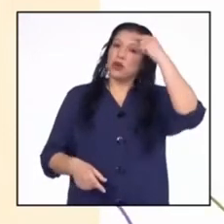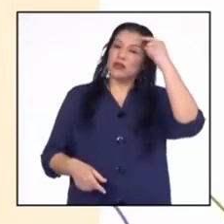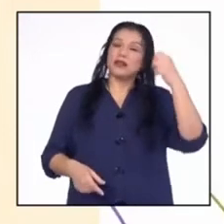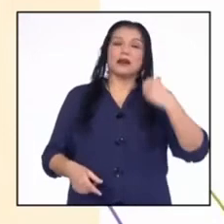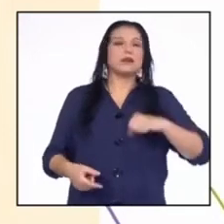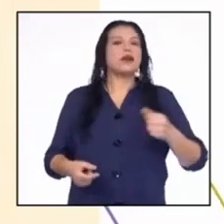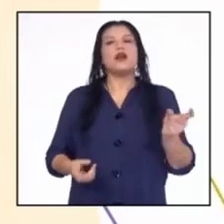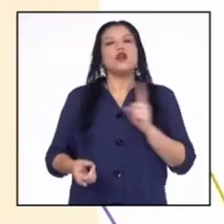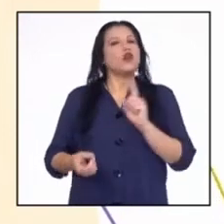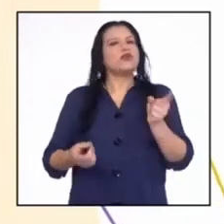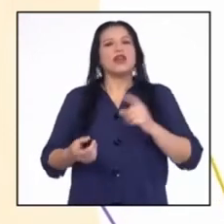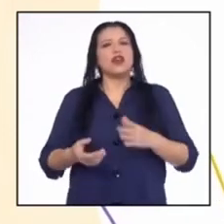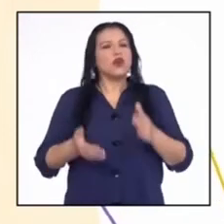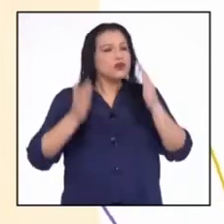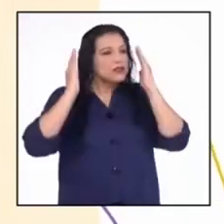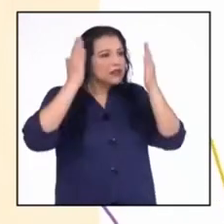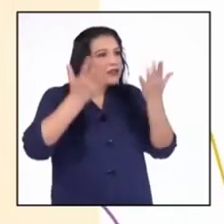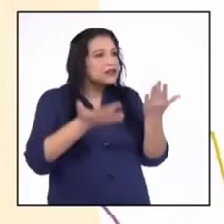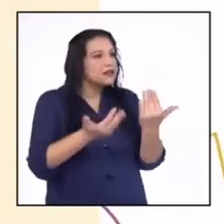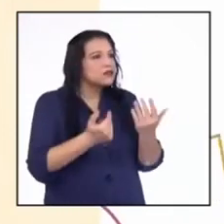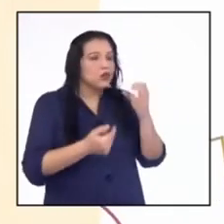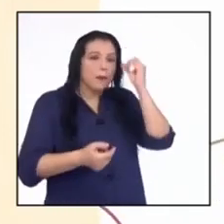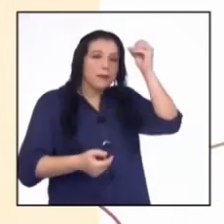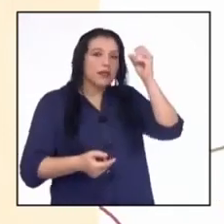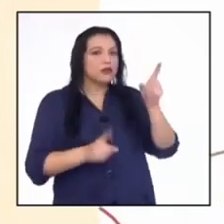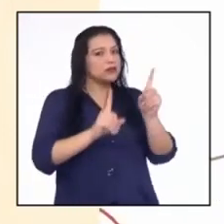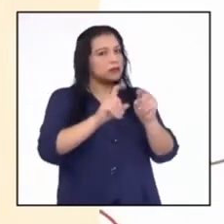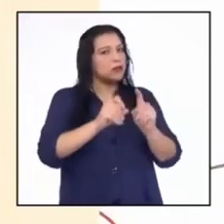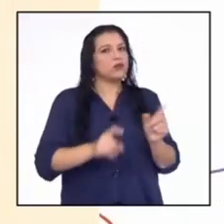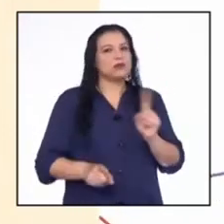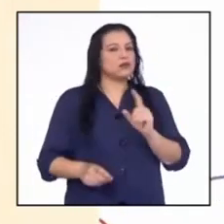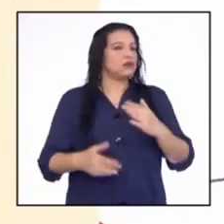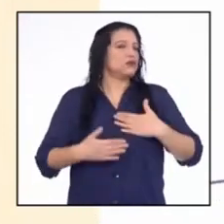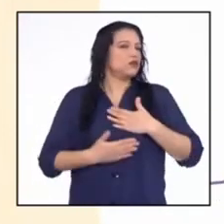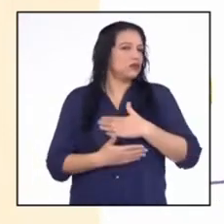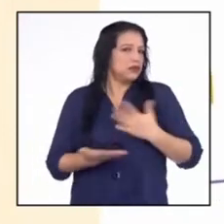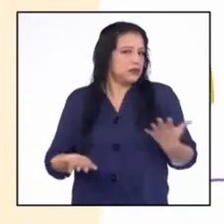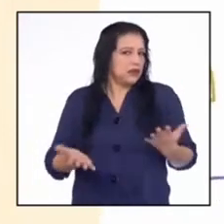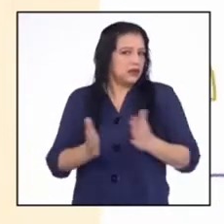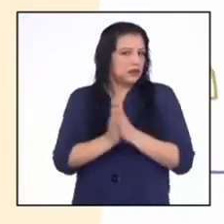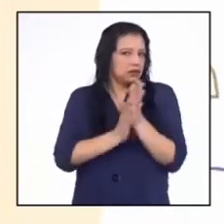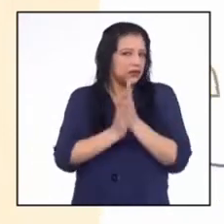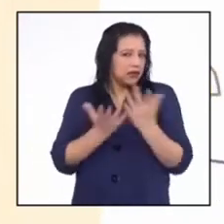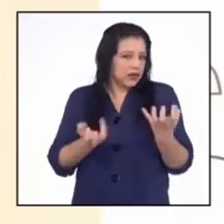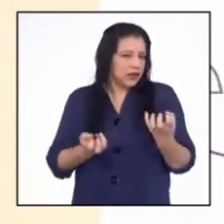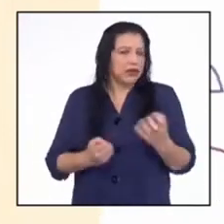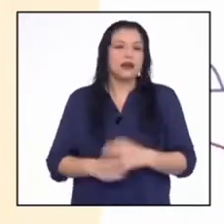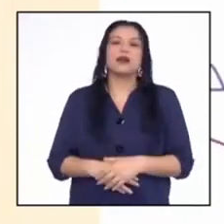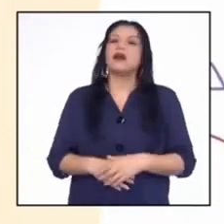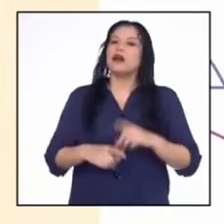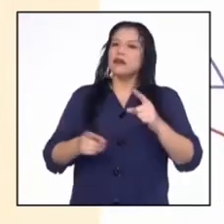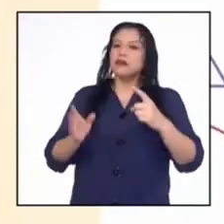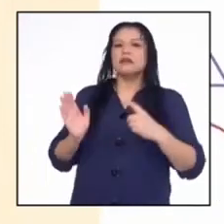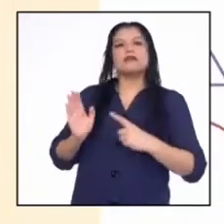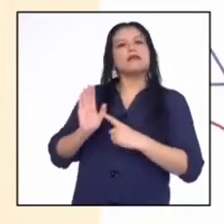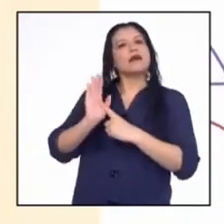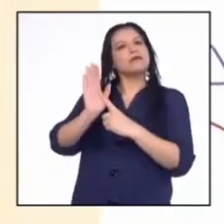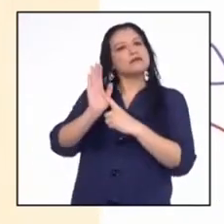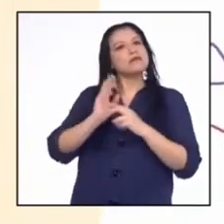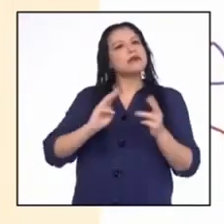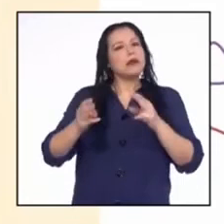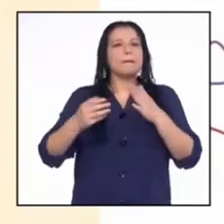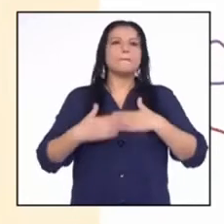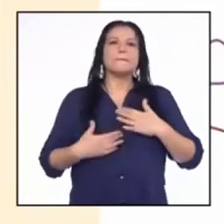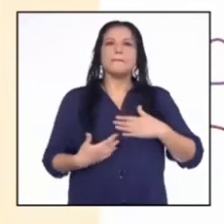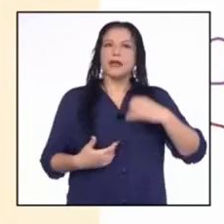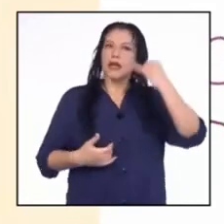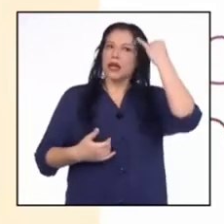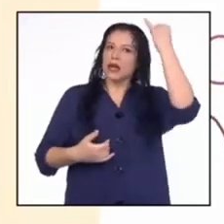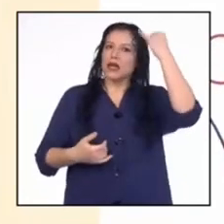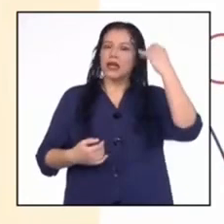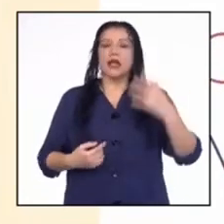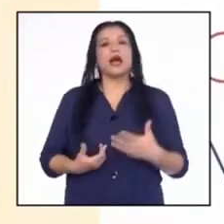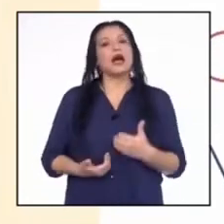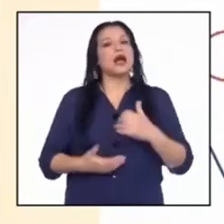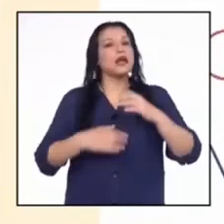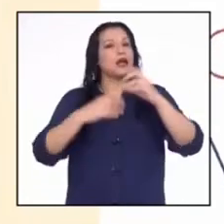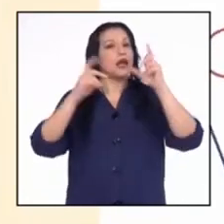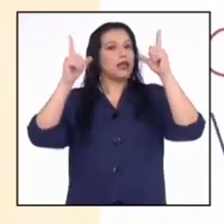se suele tomar en cuenta su opinión ni sus deseos. De esta manera también expreso mejor mi posición y el tema que